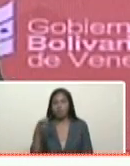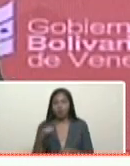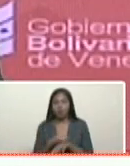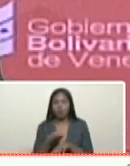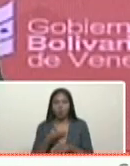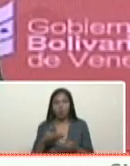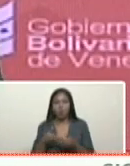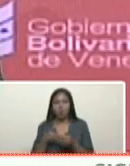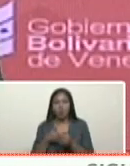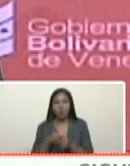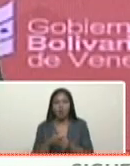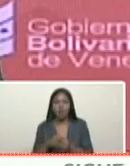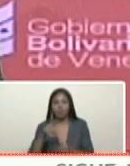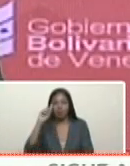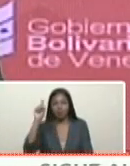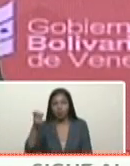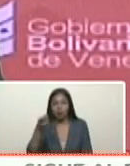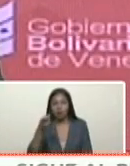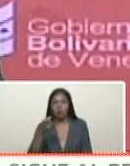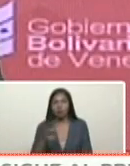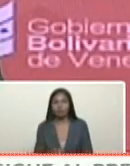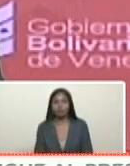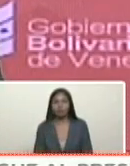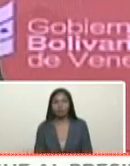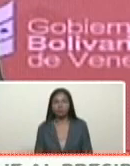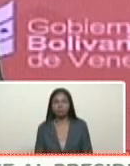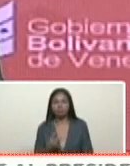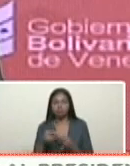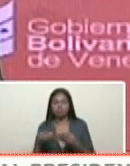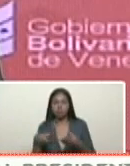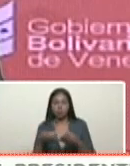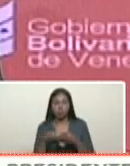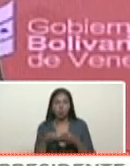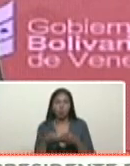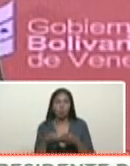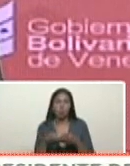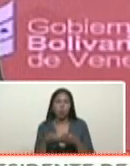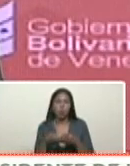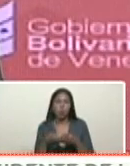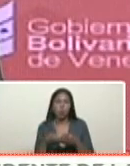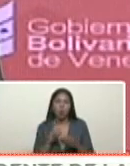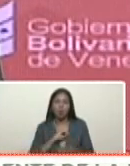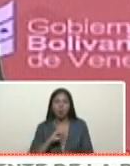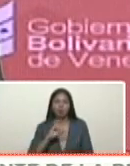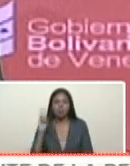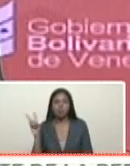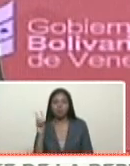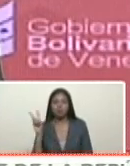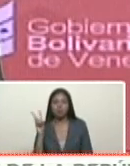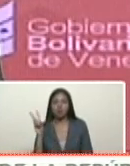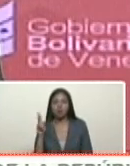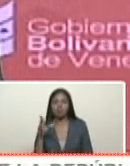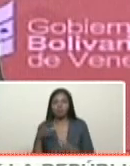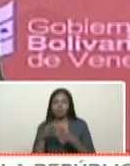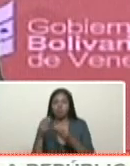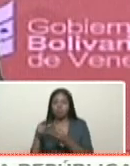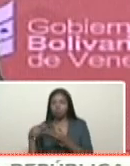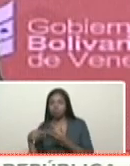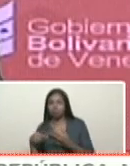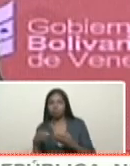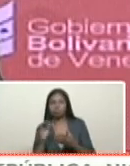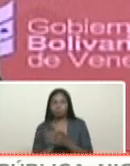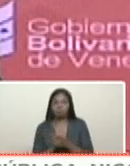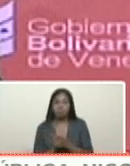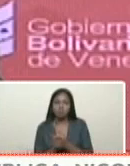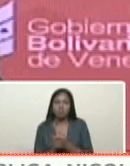del estado Guárico. A Dayana Encinoso, secretaria ejecutiva del movimiento Somos Venezuela. Y a todas las compañeras,